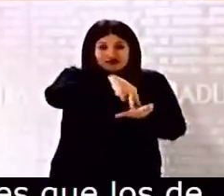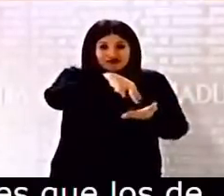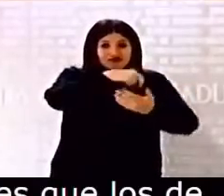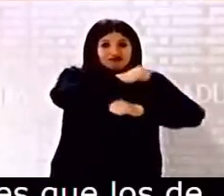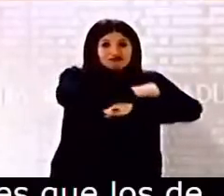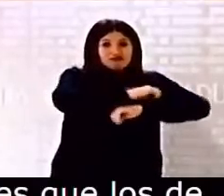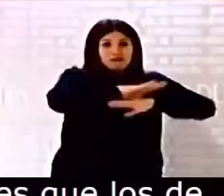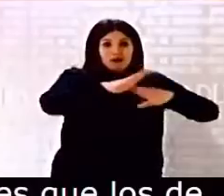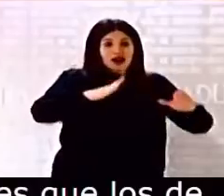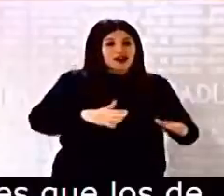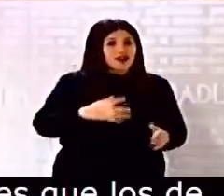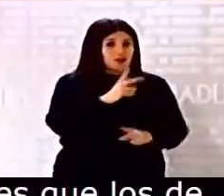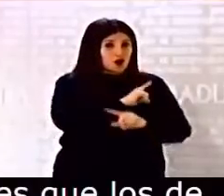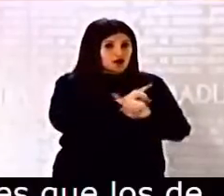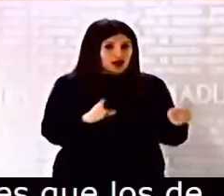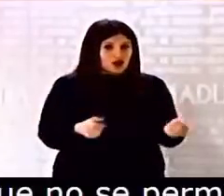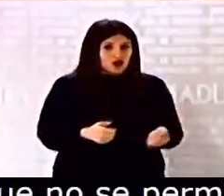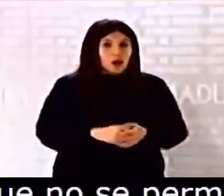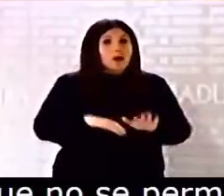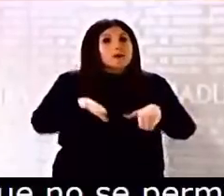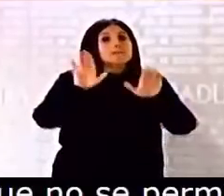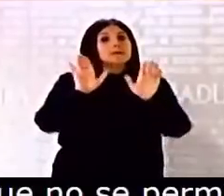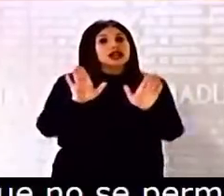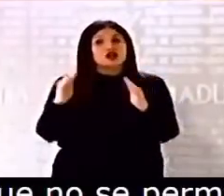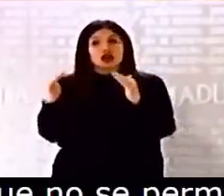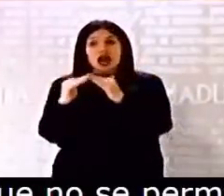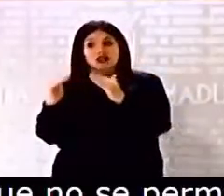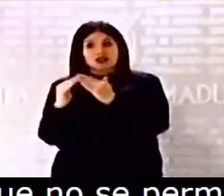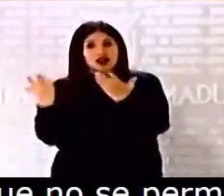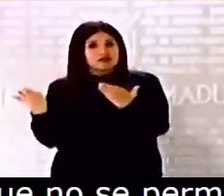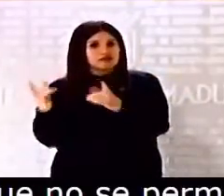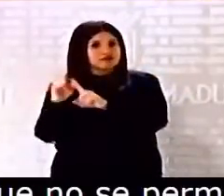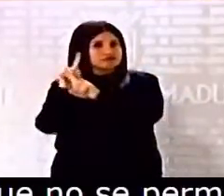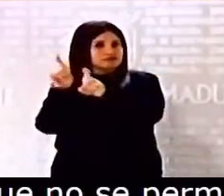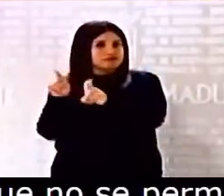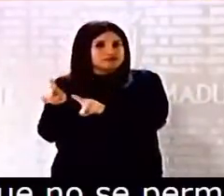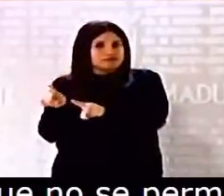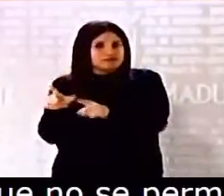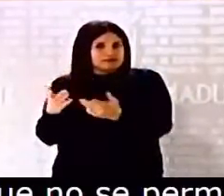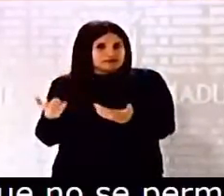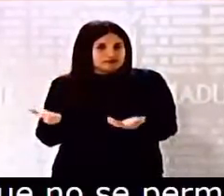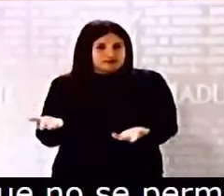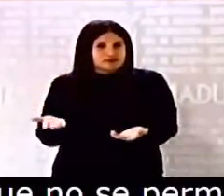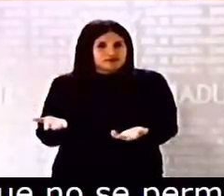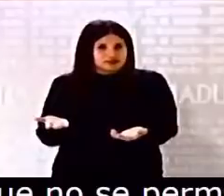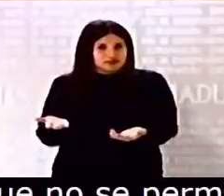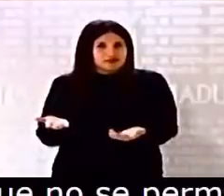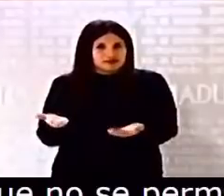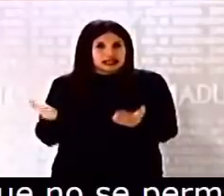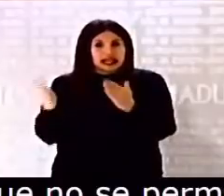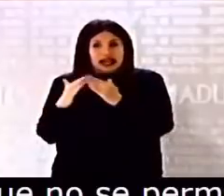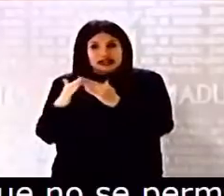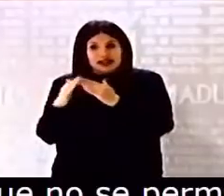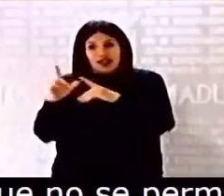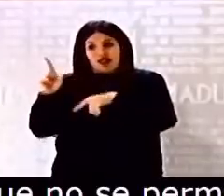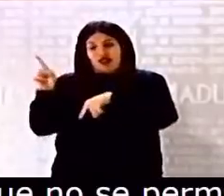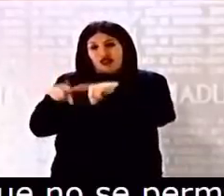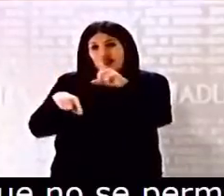barra. Pero en los domicilios este tema depende mucho